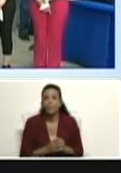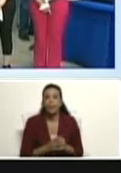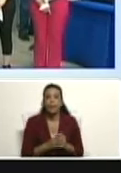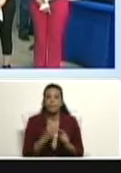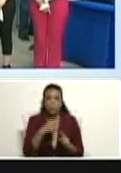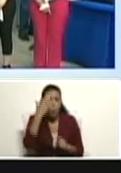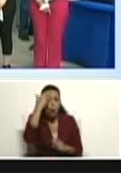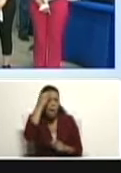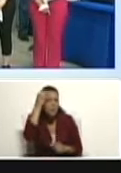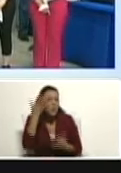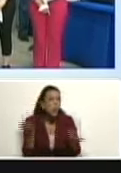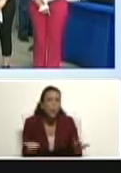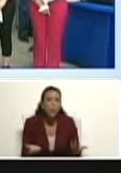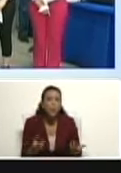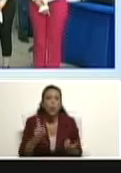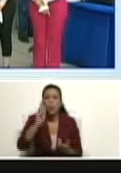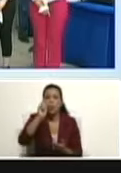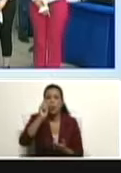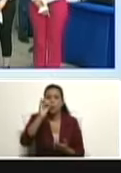¿Ustedes lo han pensado?